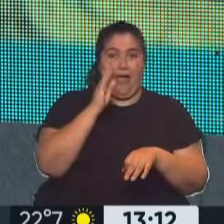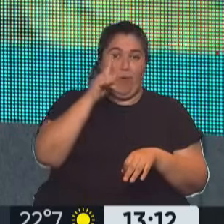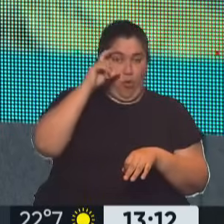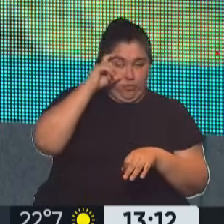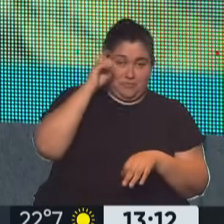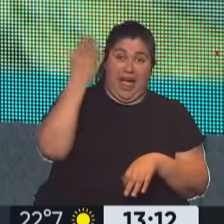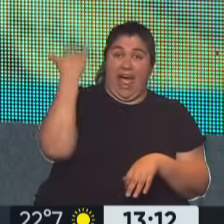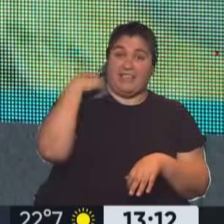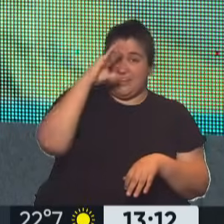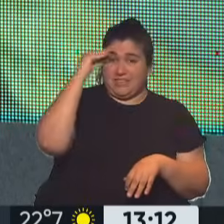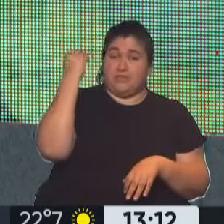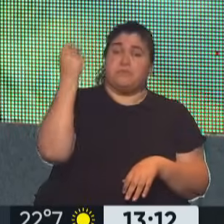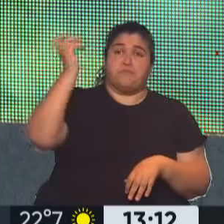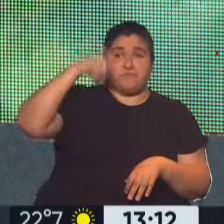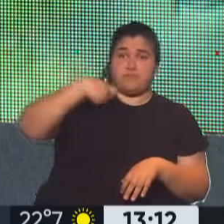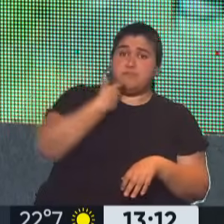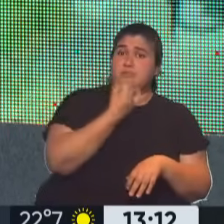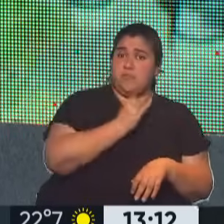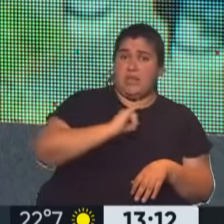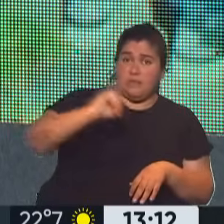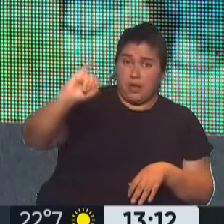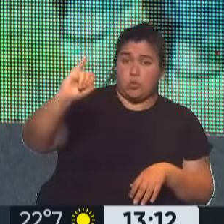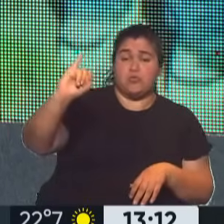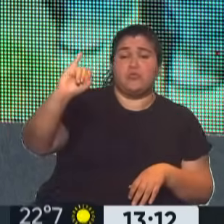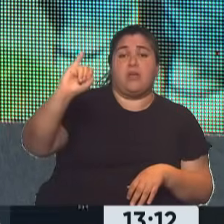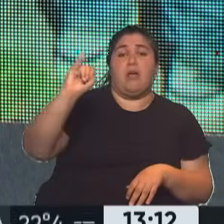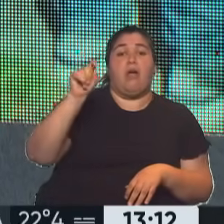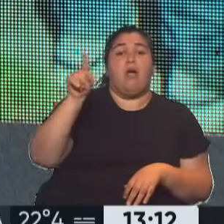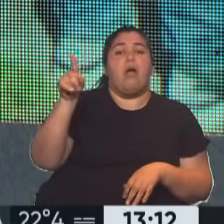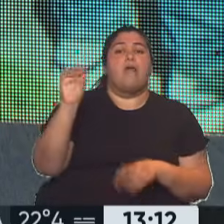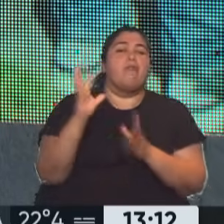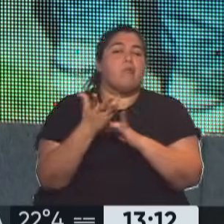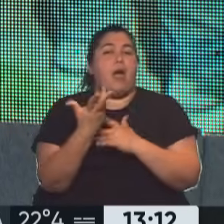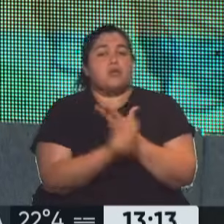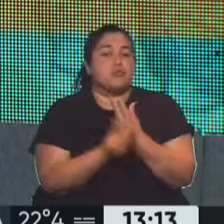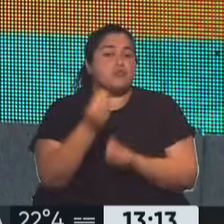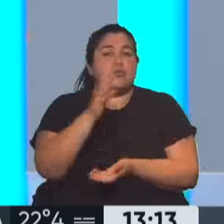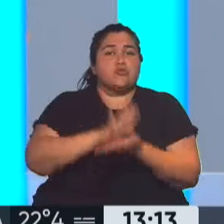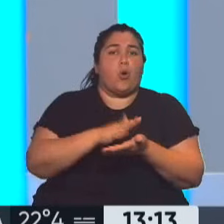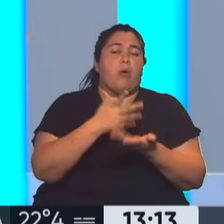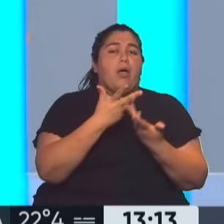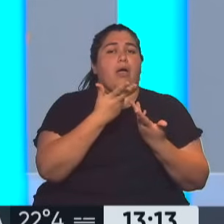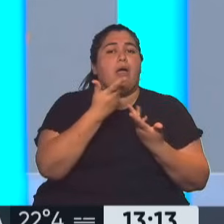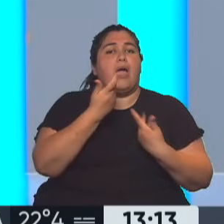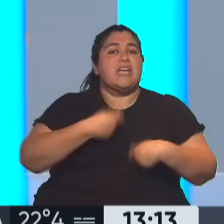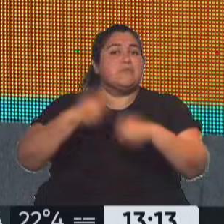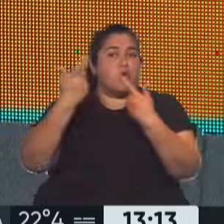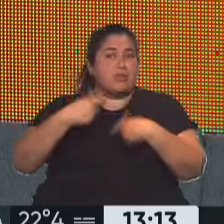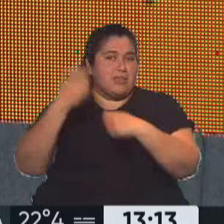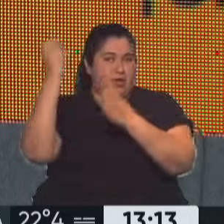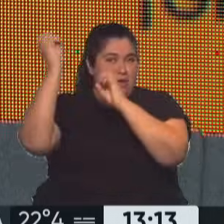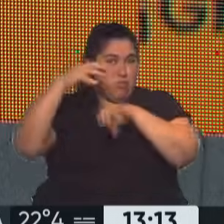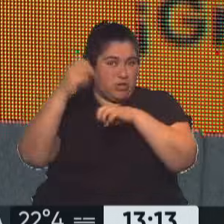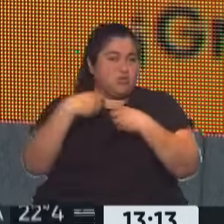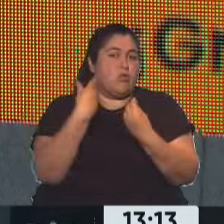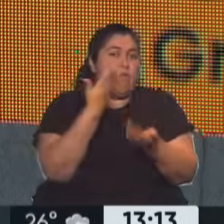Fernández kisner denunció a los jueces que ofrecían o daban amparos de pedidos de importación para también precisamente hacerse de